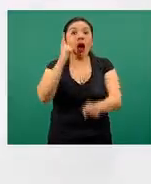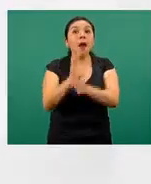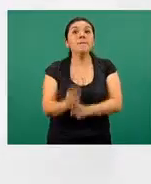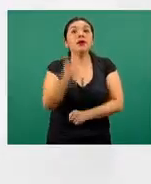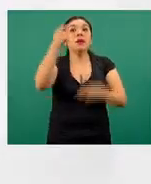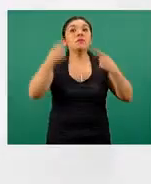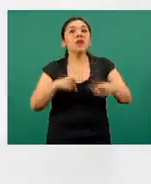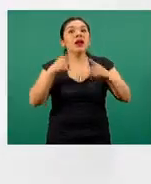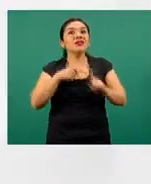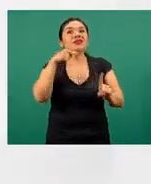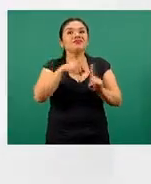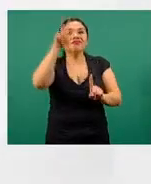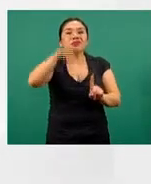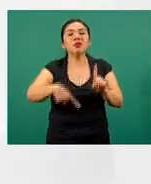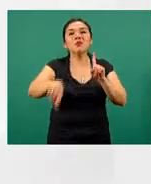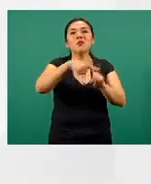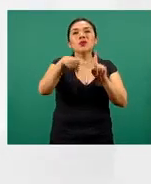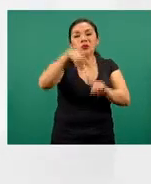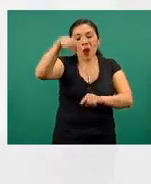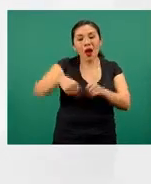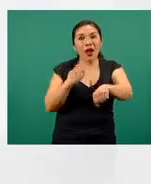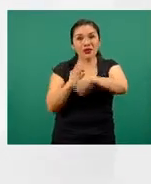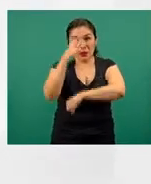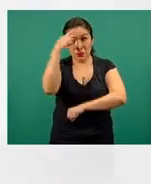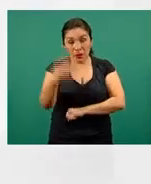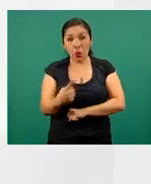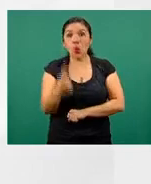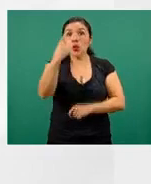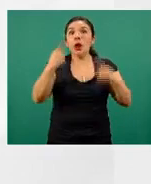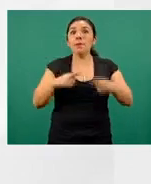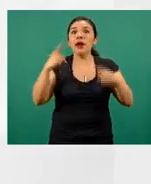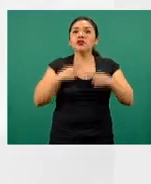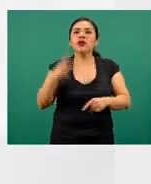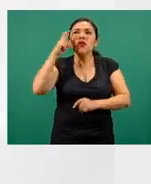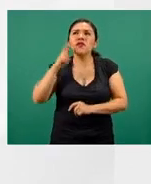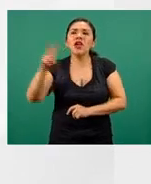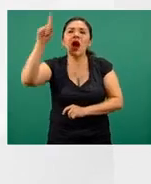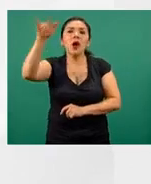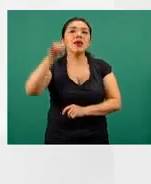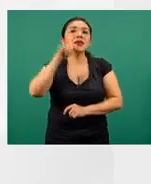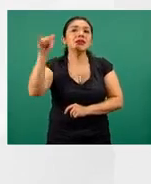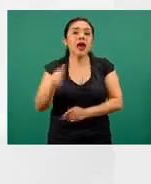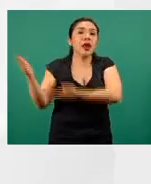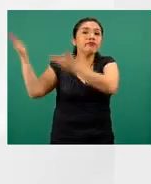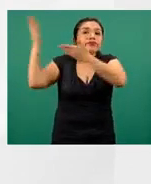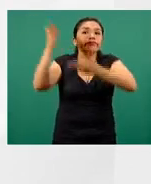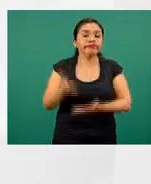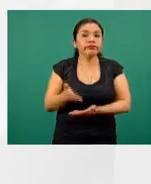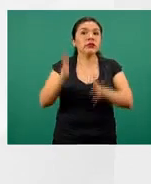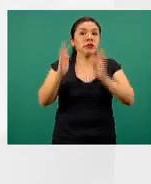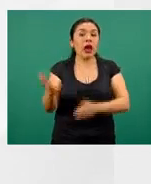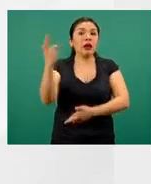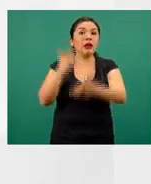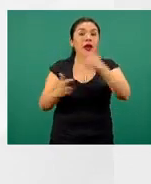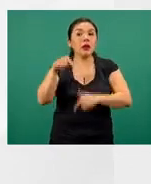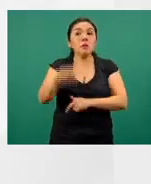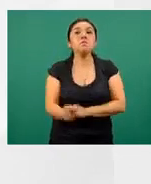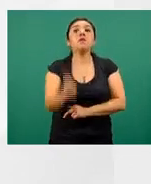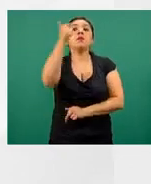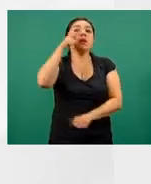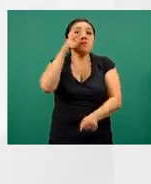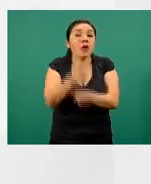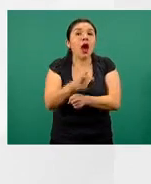caso confirmado de COVID-19 en el Estado, de una persona que había viajado a la ciudad de Italia y había regresado. Fue el primer